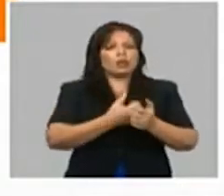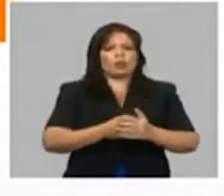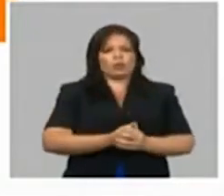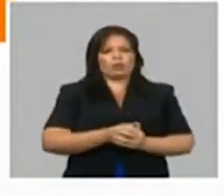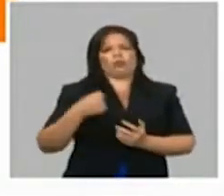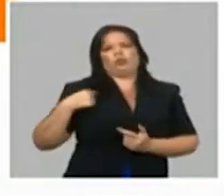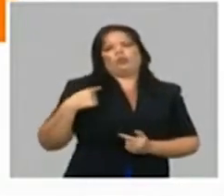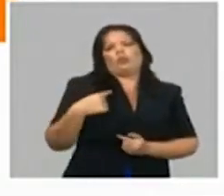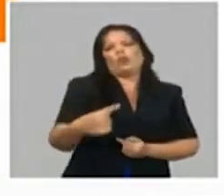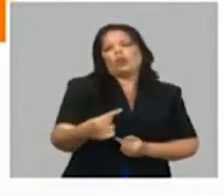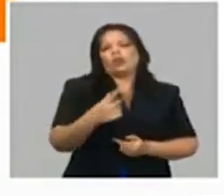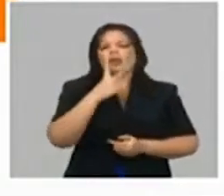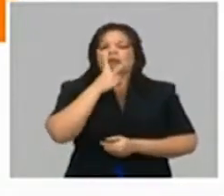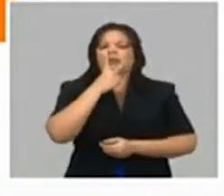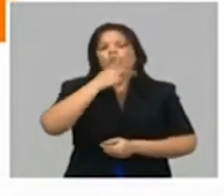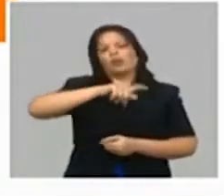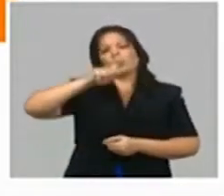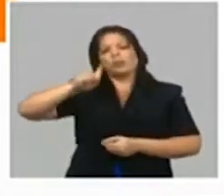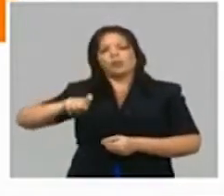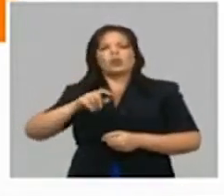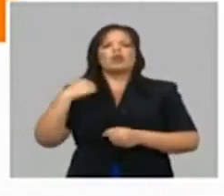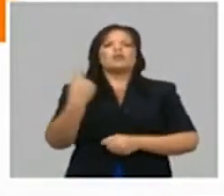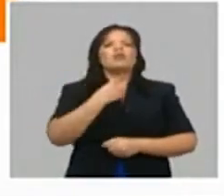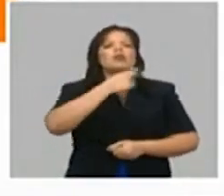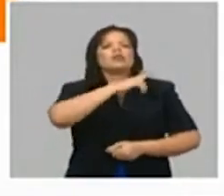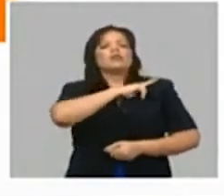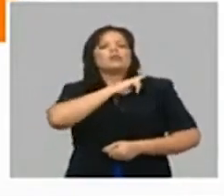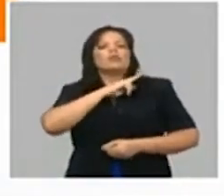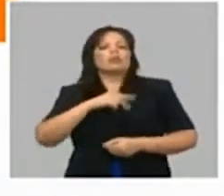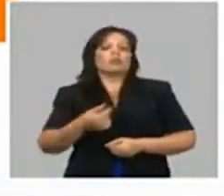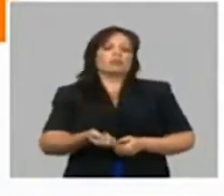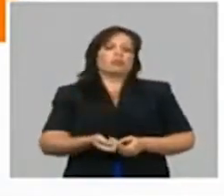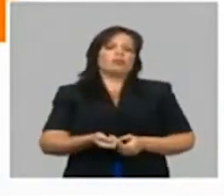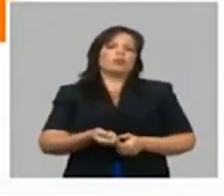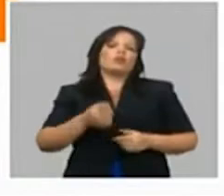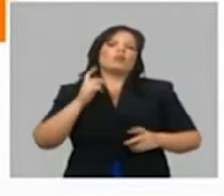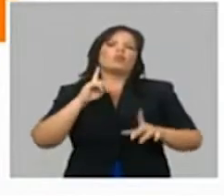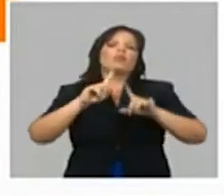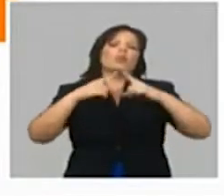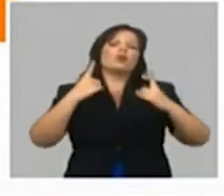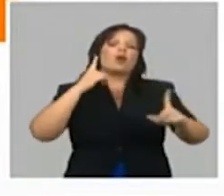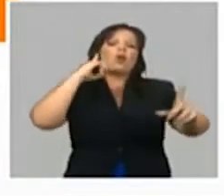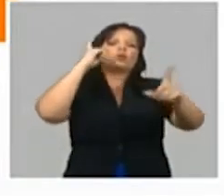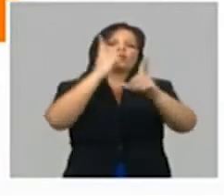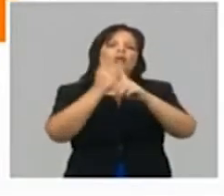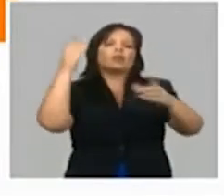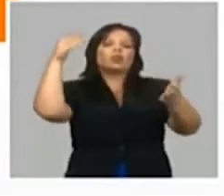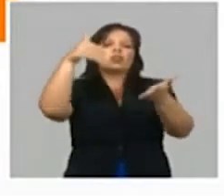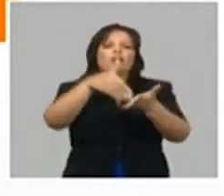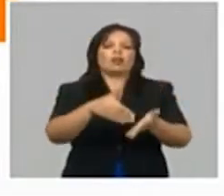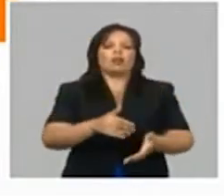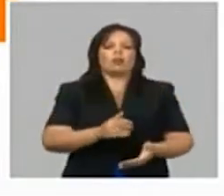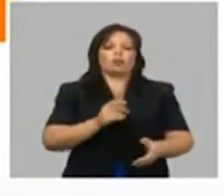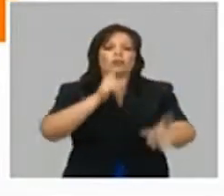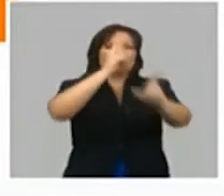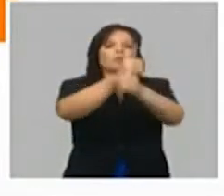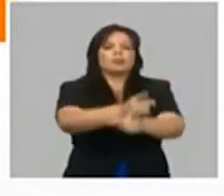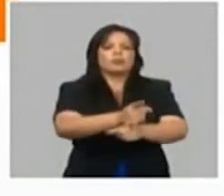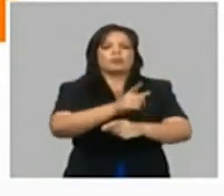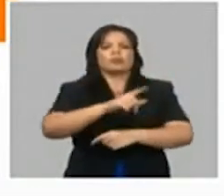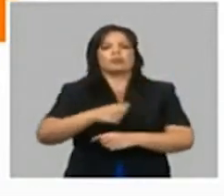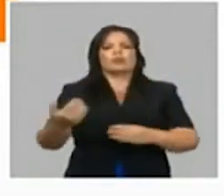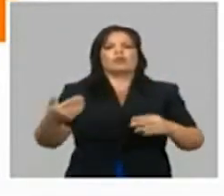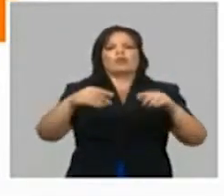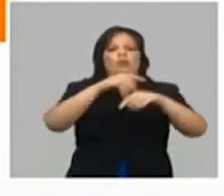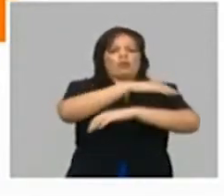nuestras misiones. Nuestros oficiales, por el contacto directo que realizan en la frontera, tienen posiciones de mucho